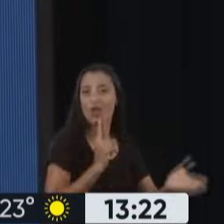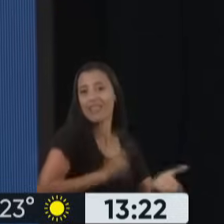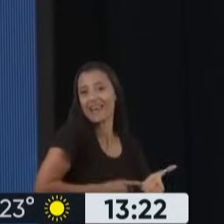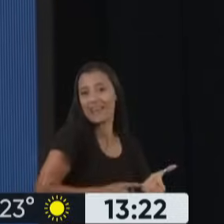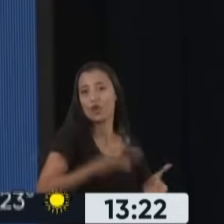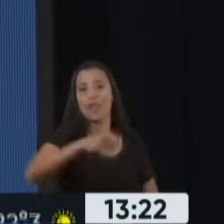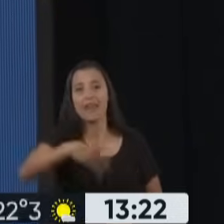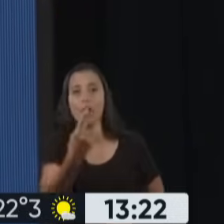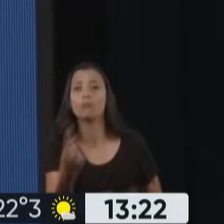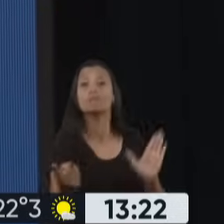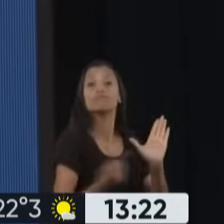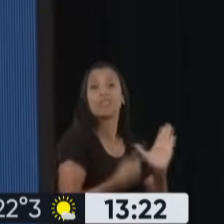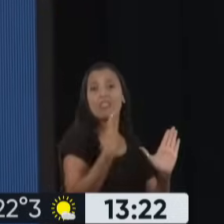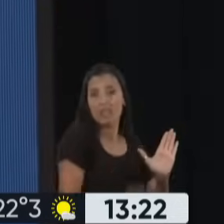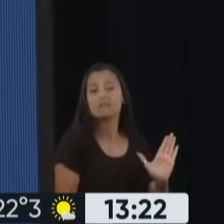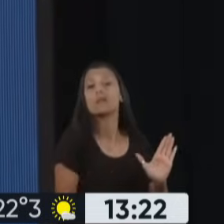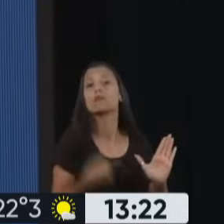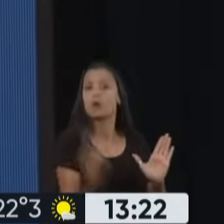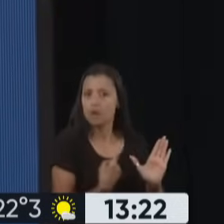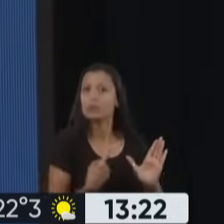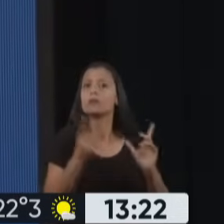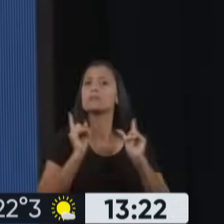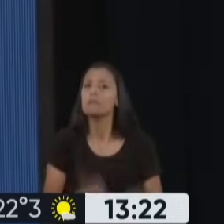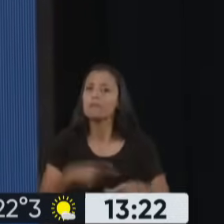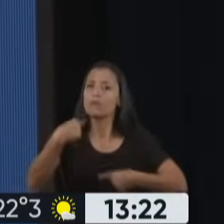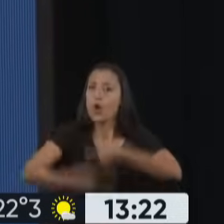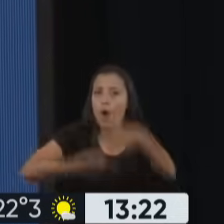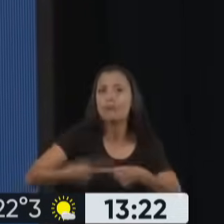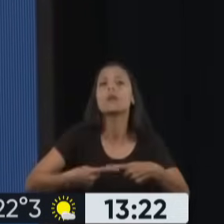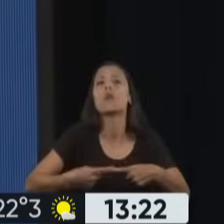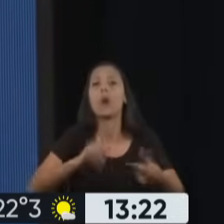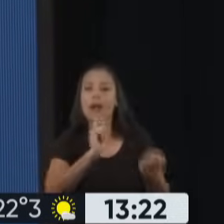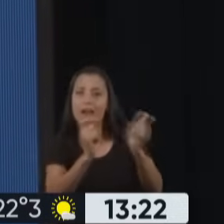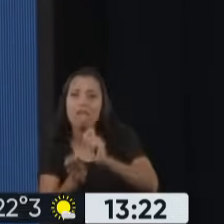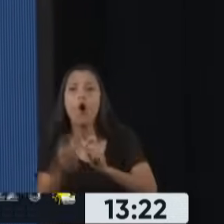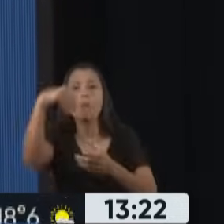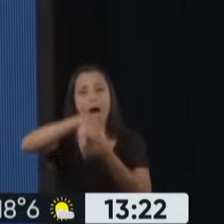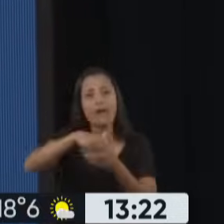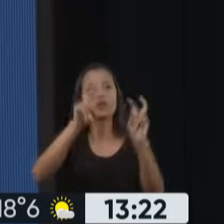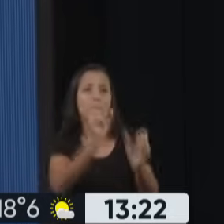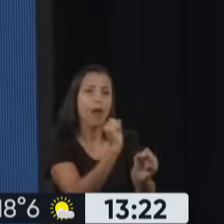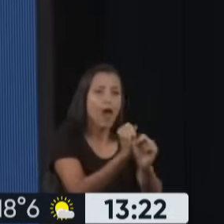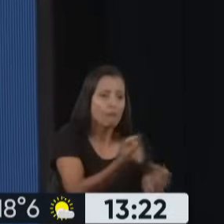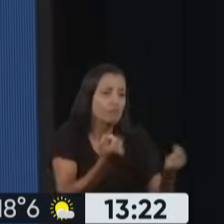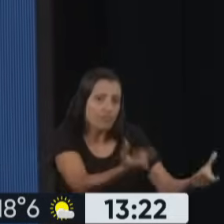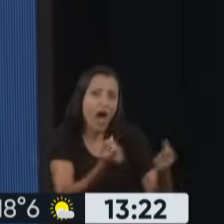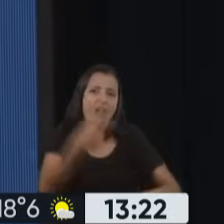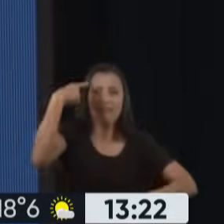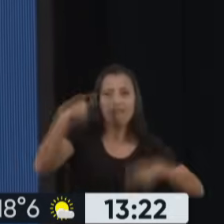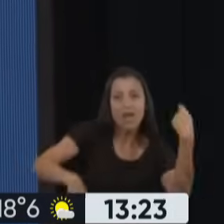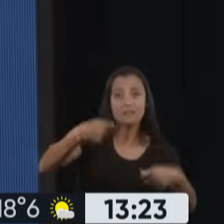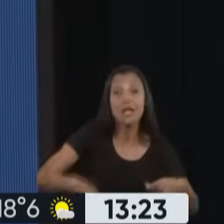7023. Seguimos avanzando en hacer reformas en el mercado de trabajo para dar más flexibilización y lograr que